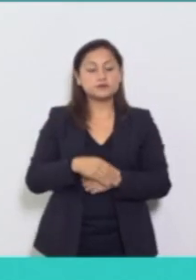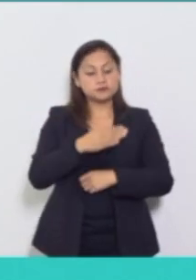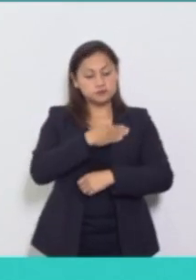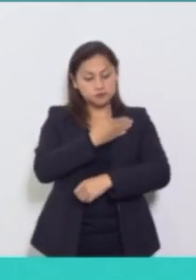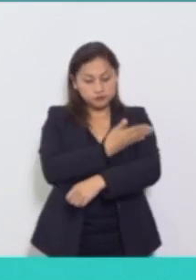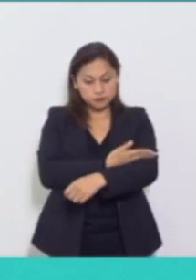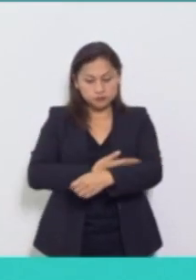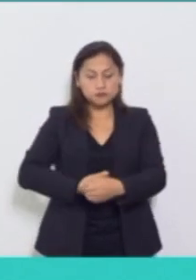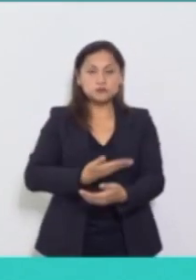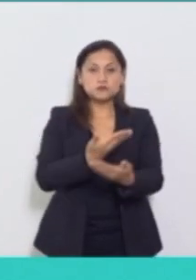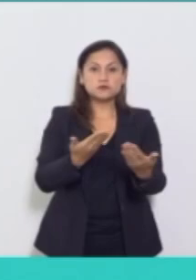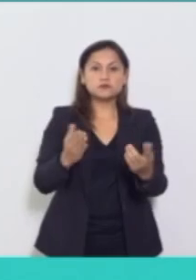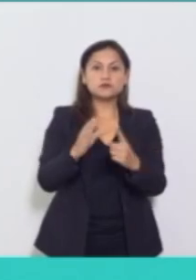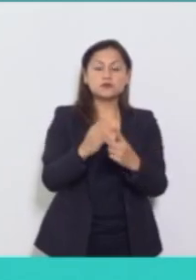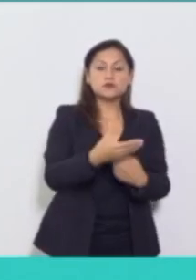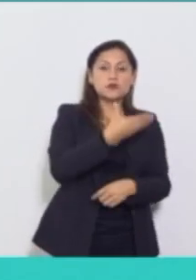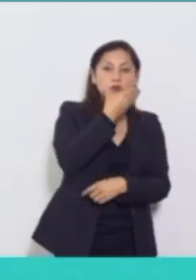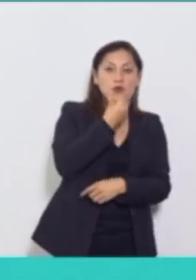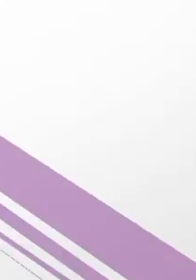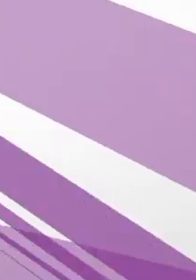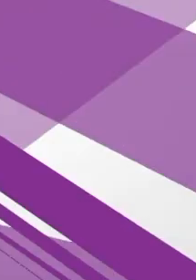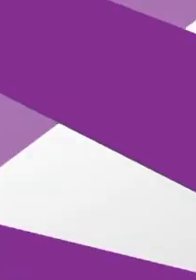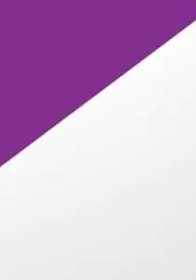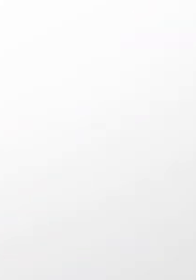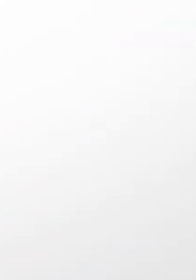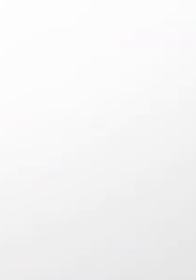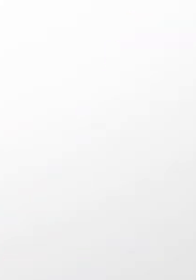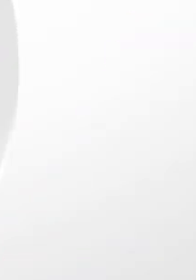entregue al particular la información que resulta de su interés.